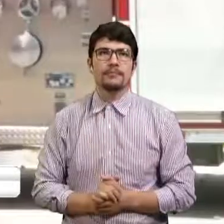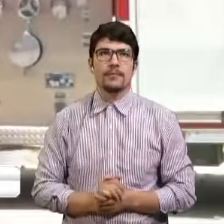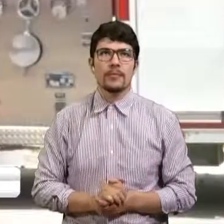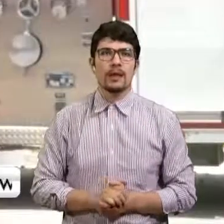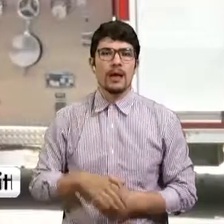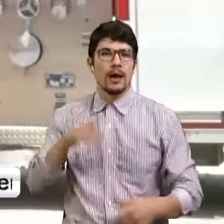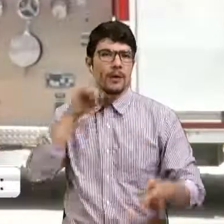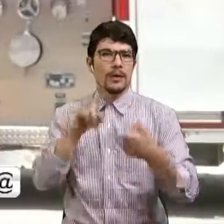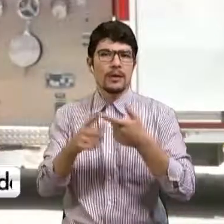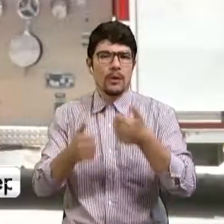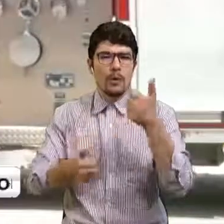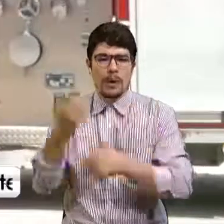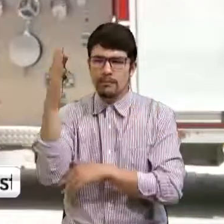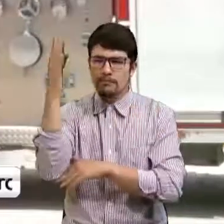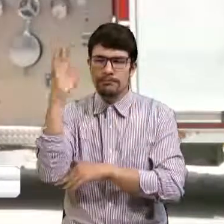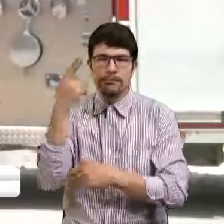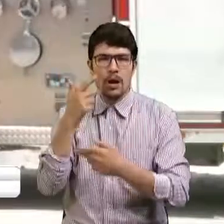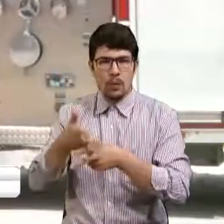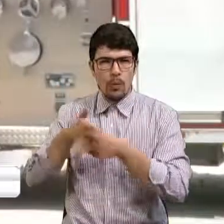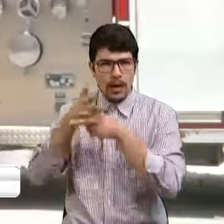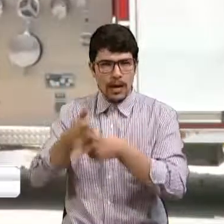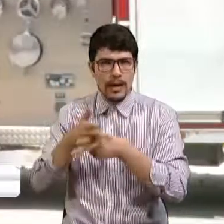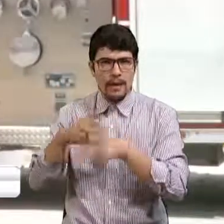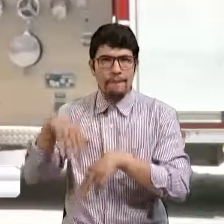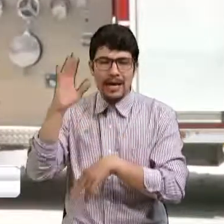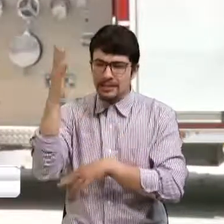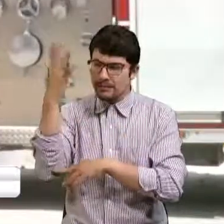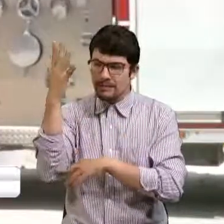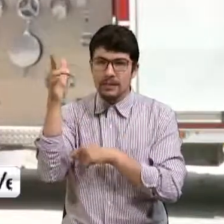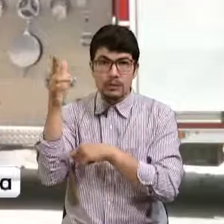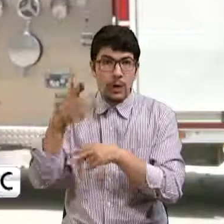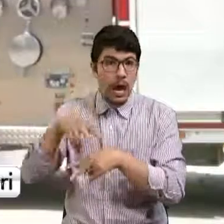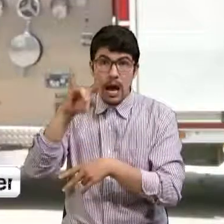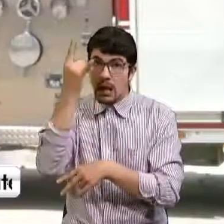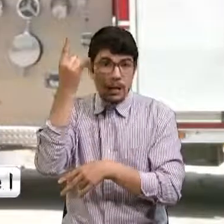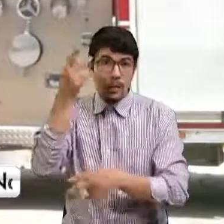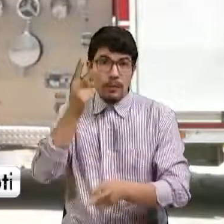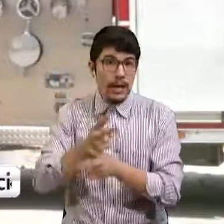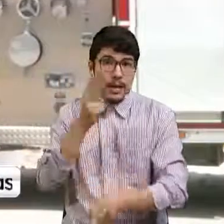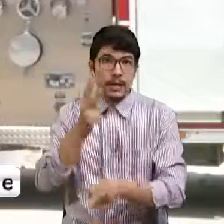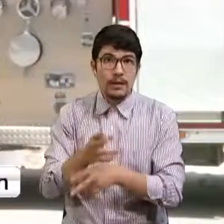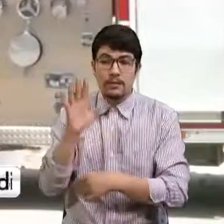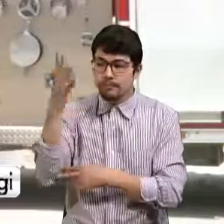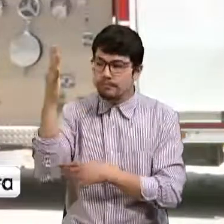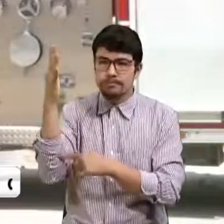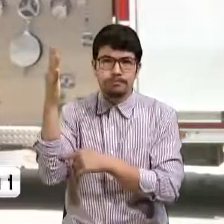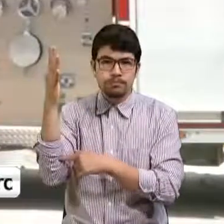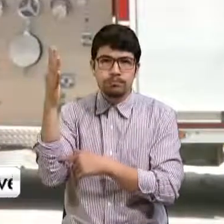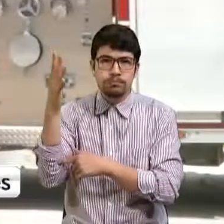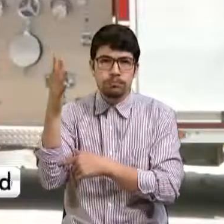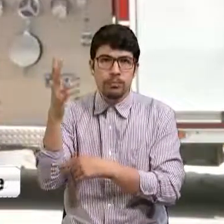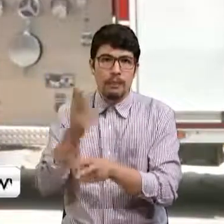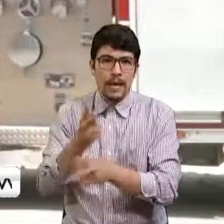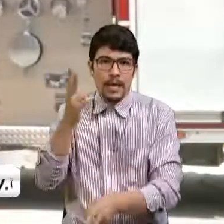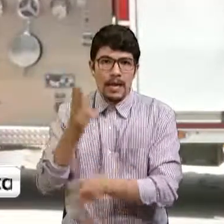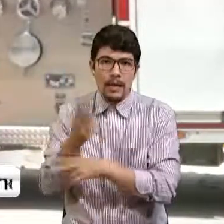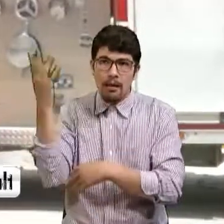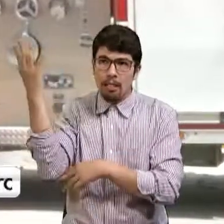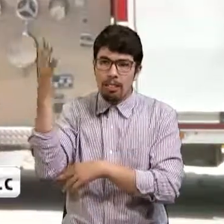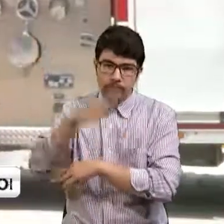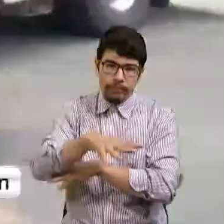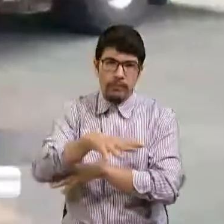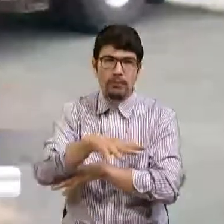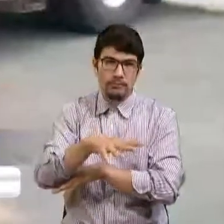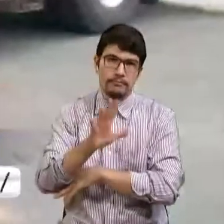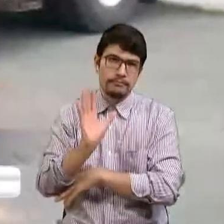de bucaramanga principalmente a los que están en alto riesgo si en este caso de este riesgo que es un árbol que está con peligrado de volcamientos